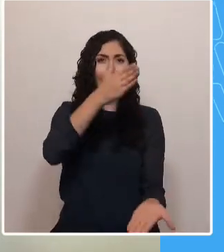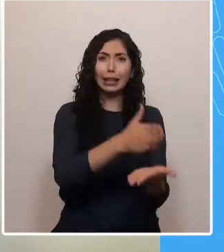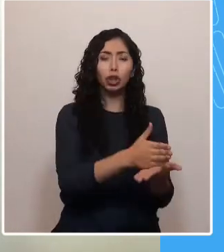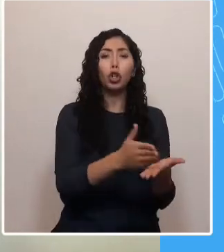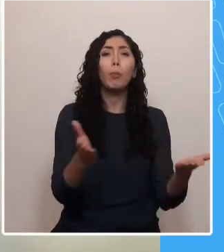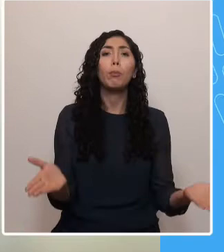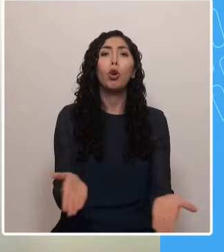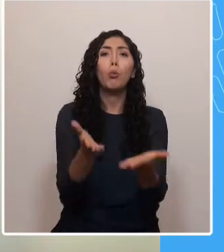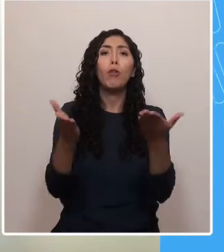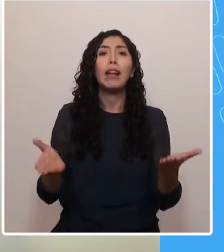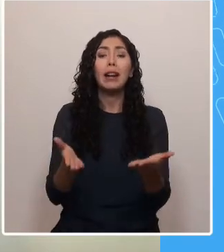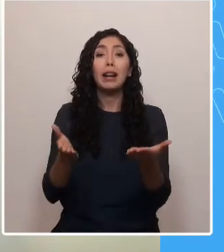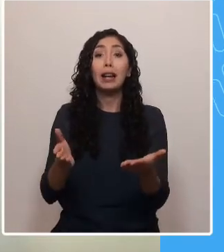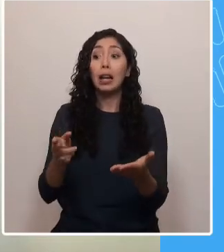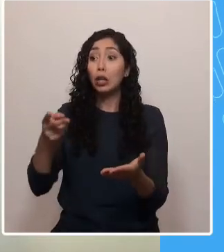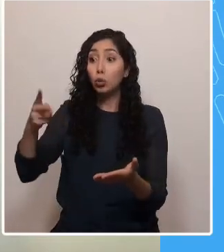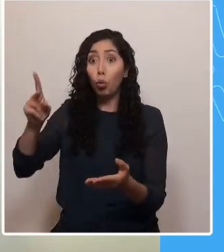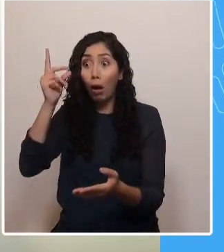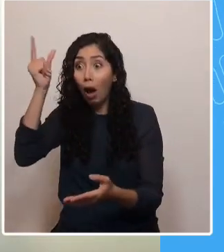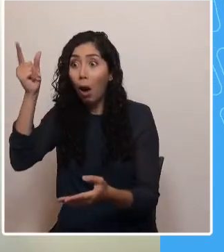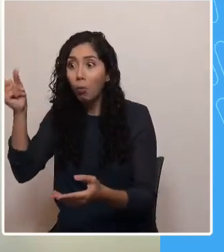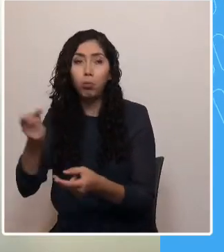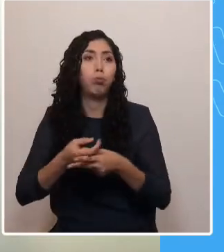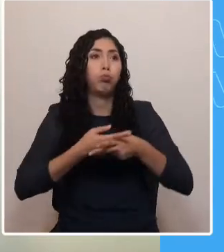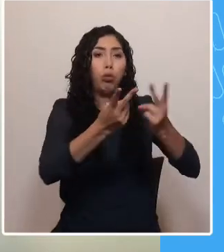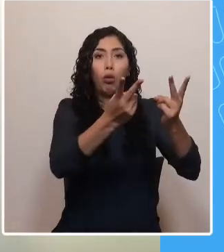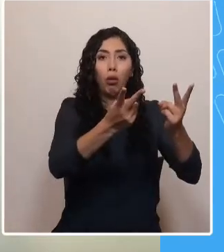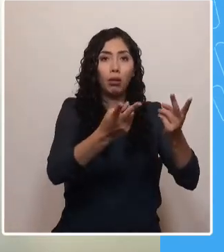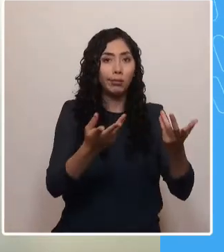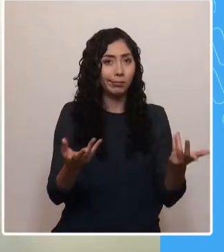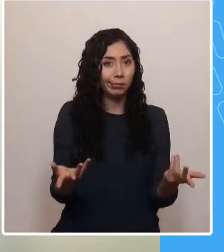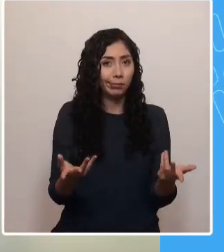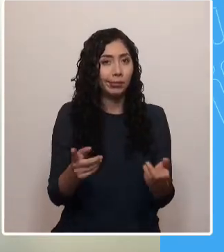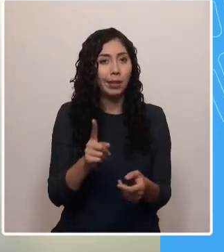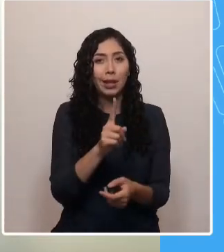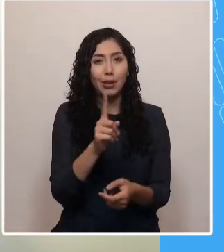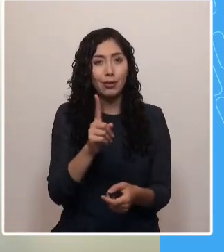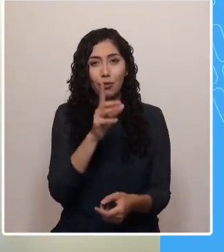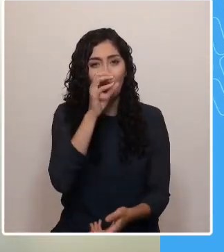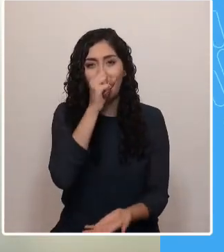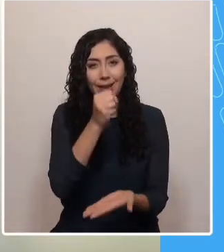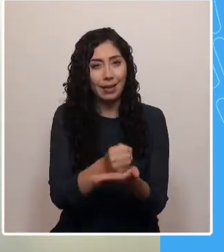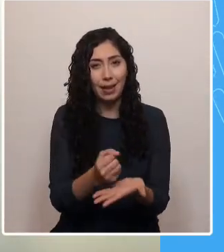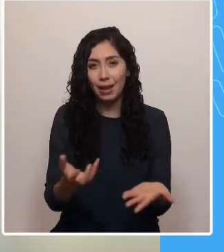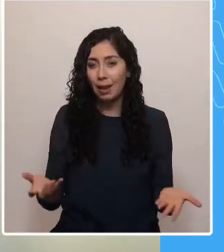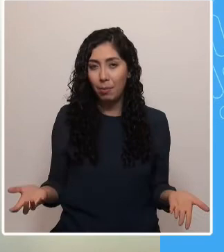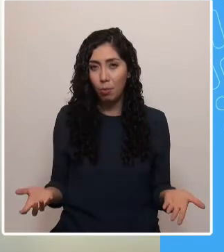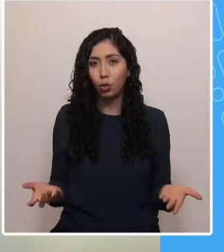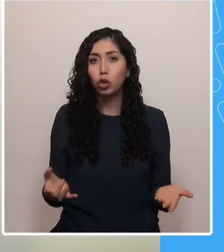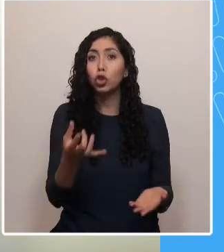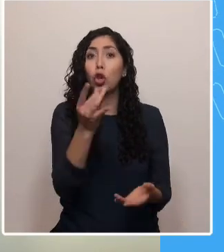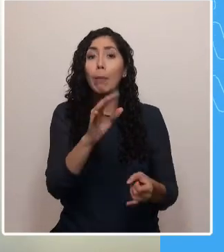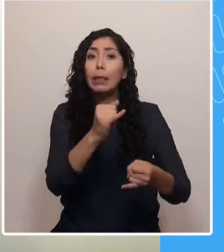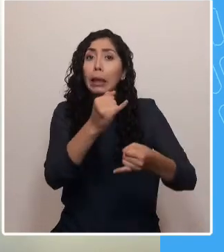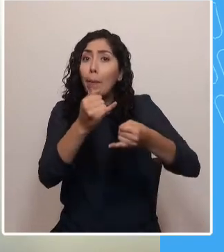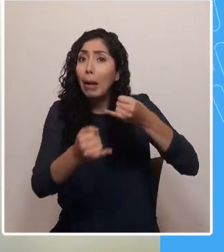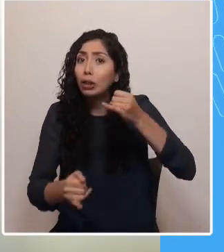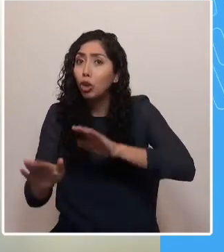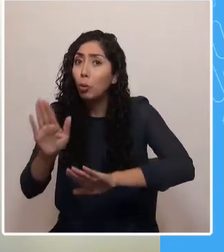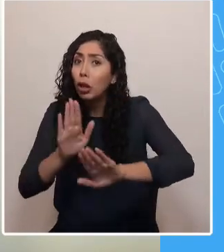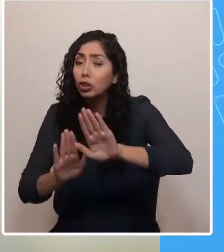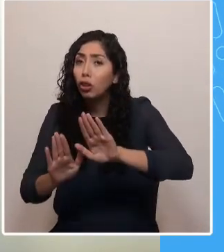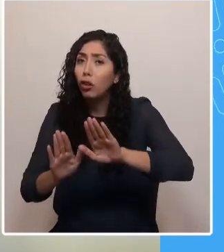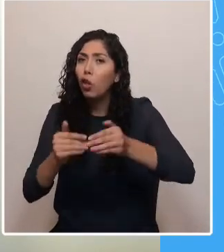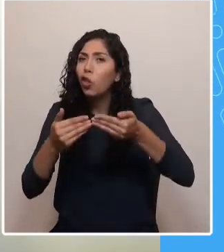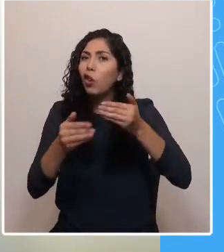dominio público sin limitación alguna. No engañemos a la ciudadanía, no es solamente un plazo de protección. ¿Dónde aparece esto